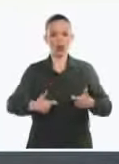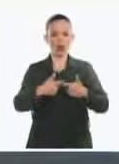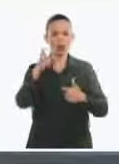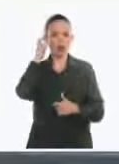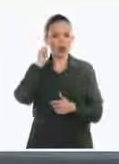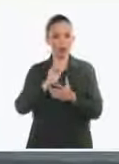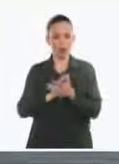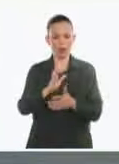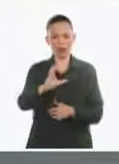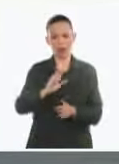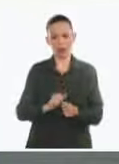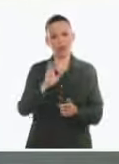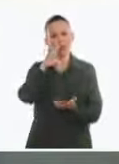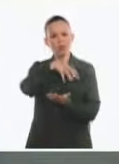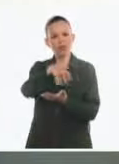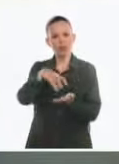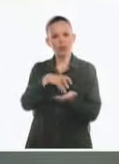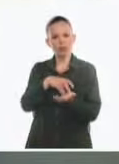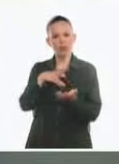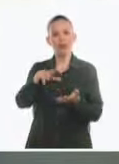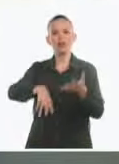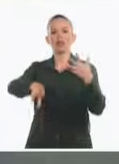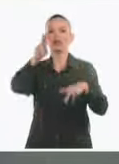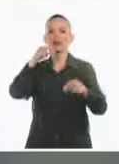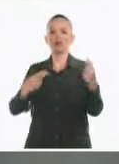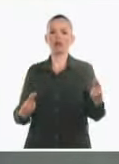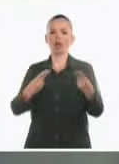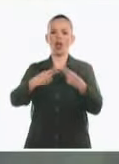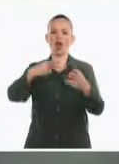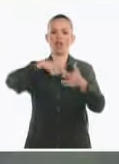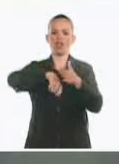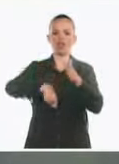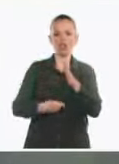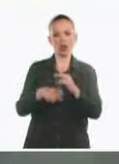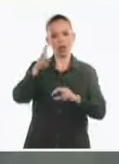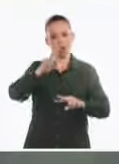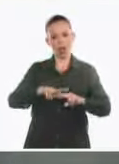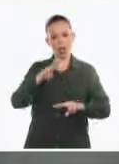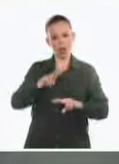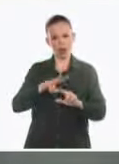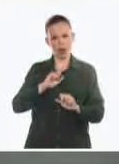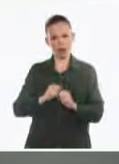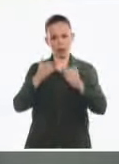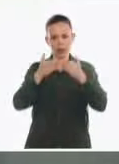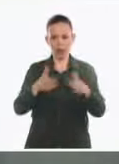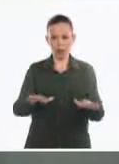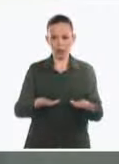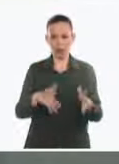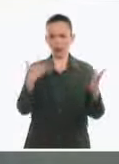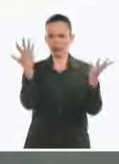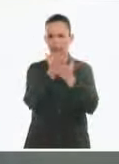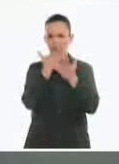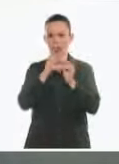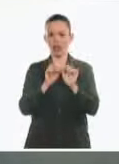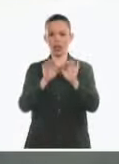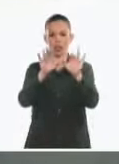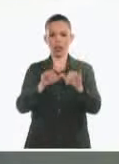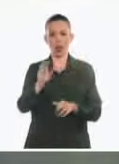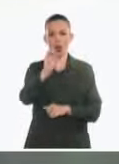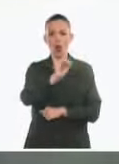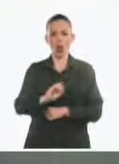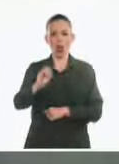cubanas en el Palacio de convenciones de esta capital presidieron la sesión inaugural el miembro del buró político y secretario de organización del